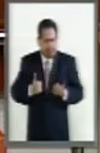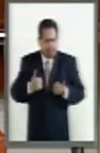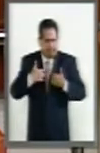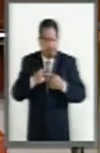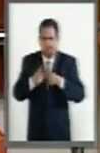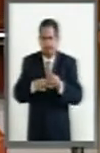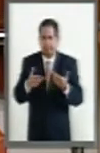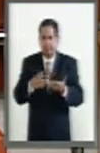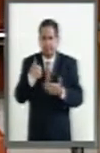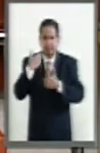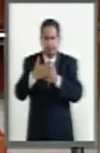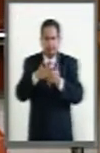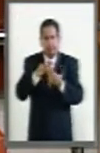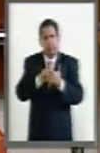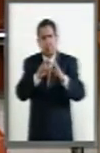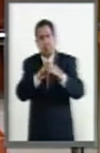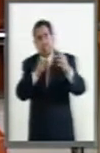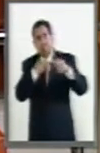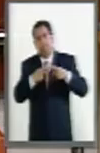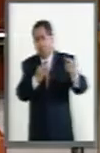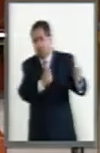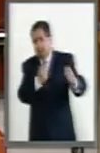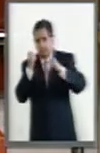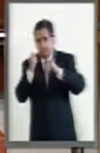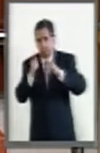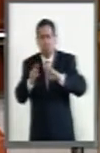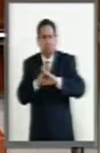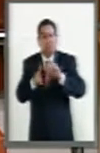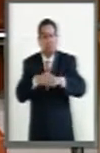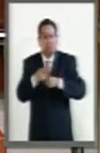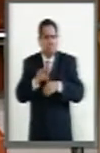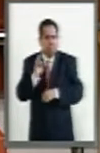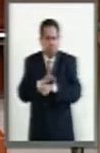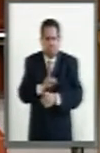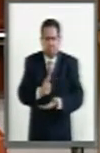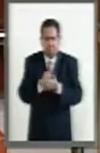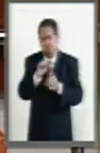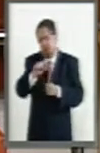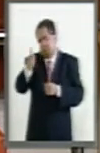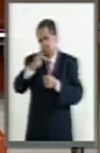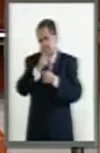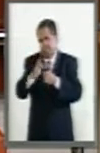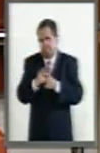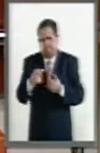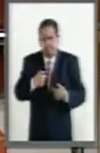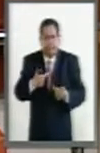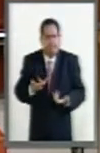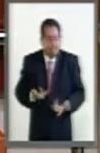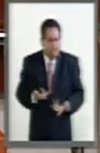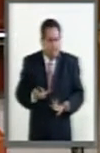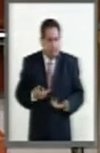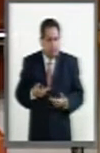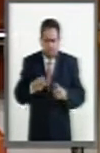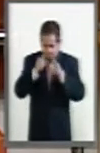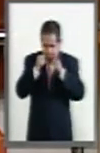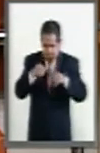necesarias para atender la deportación de mexicanas y mexicanos, así como migrantes de otros países que pudiera